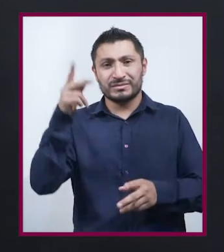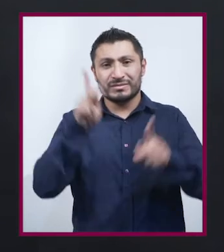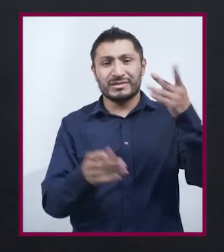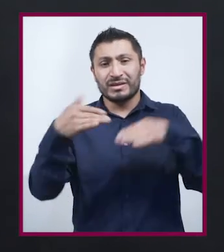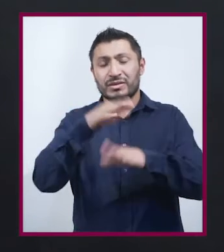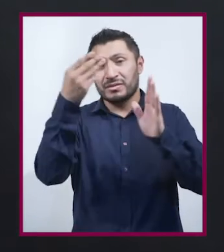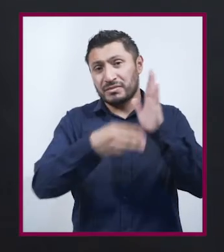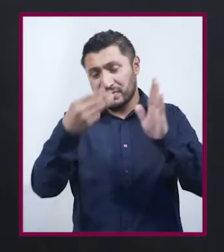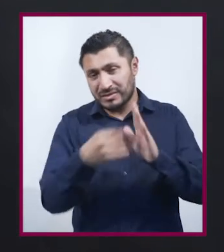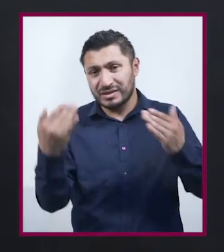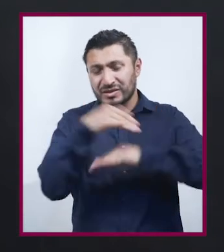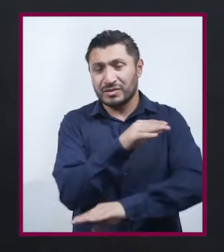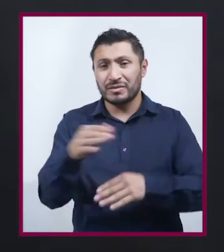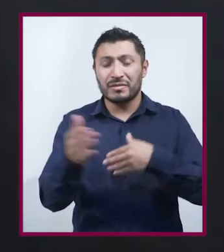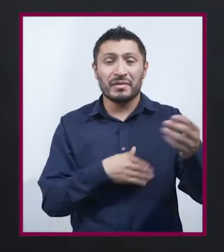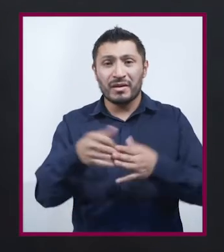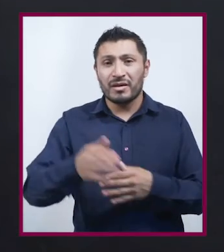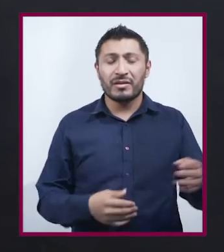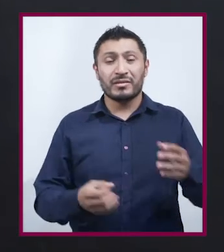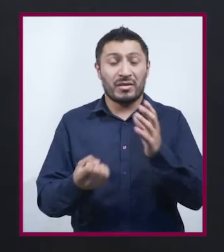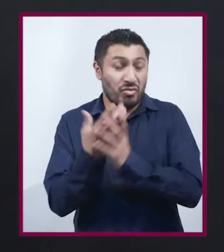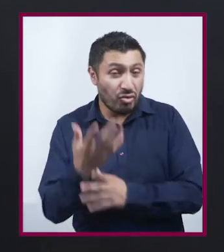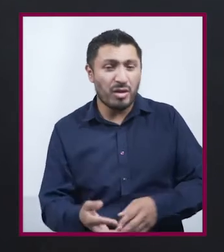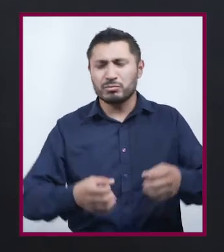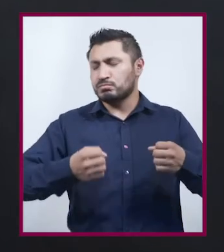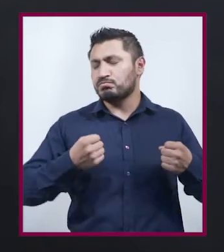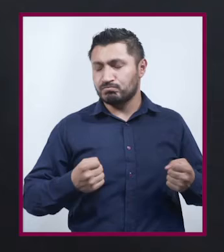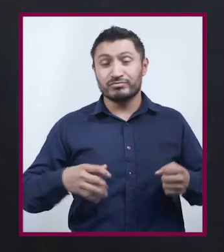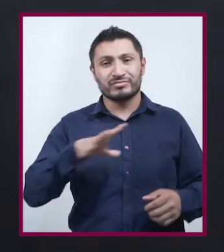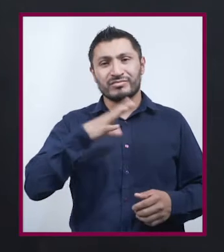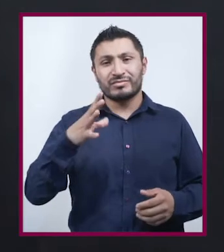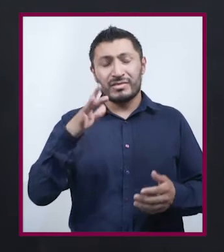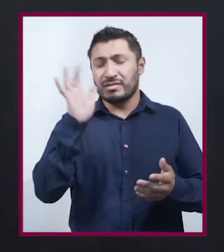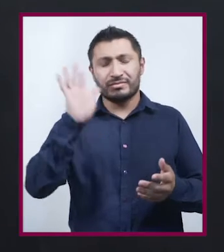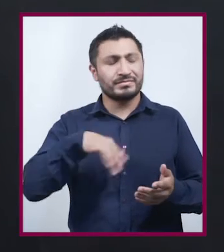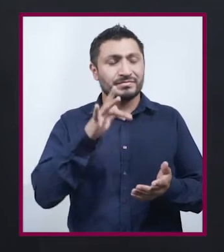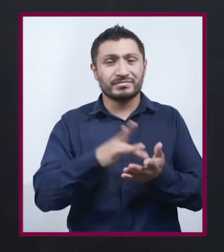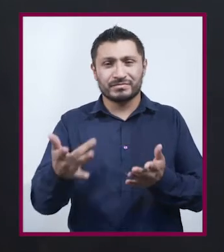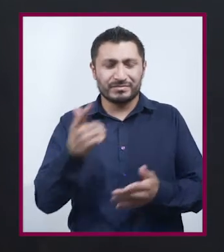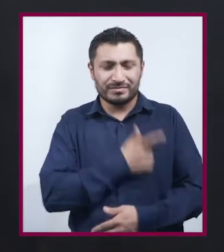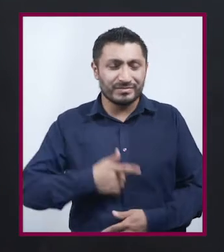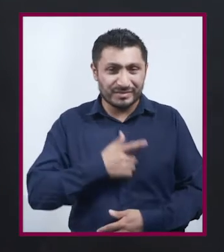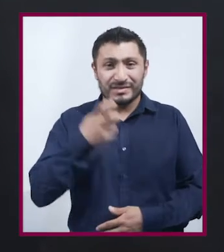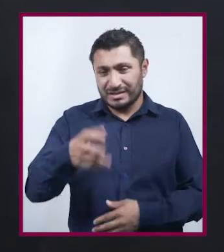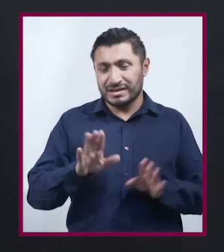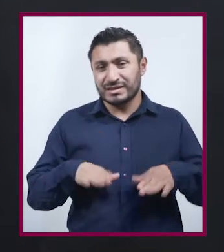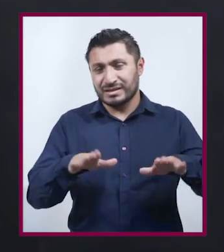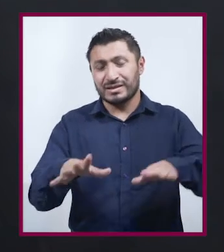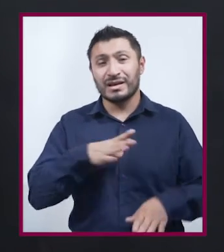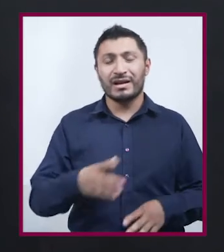mezclilla es hablar de vanguardia, innovación y resistencia. Gracias a su comodidad, este material textil ha sido capaz de